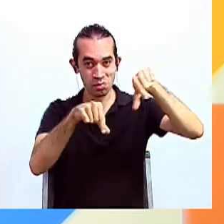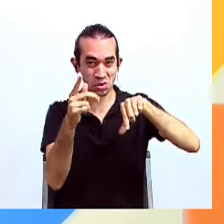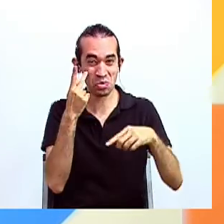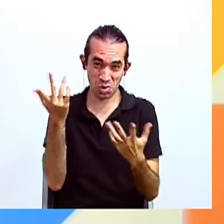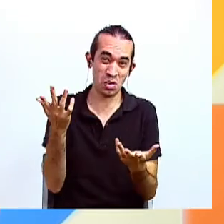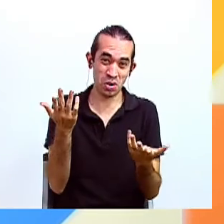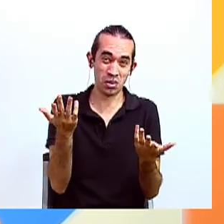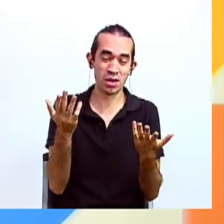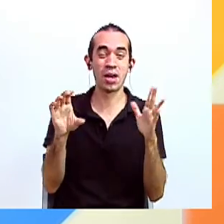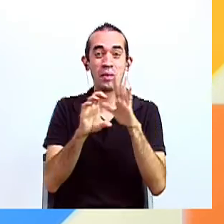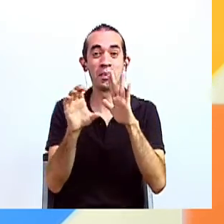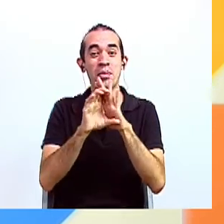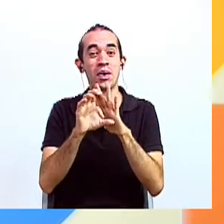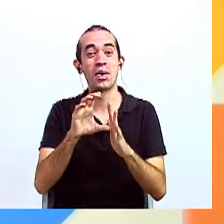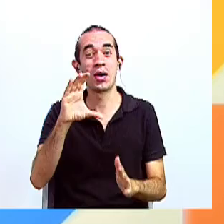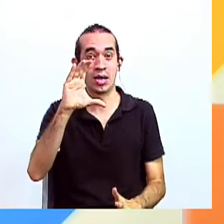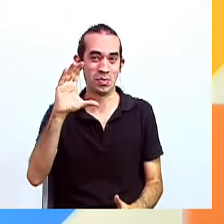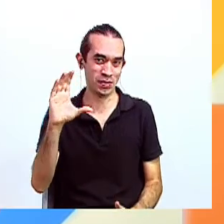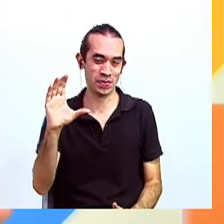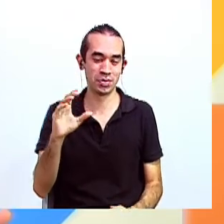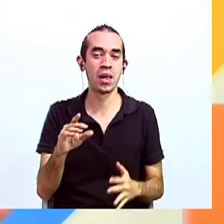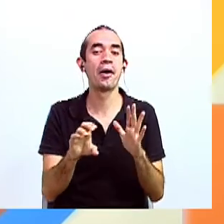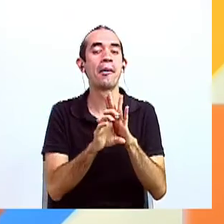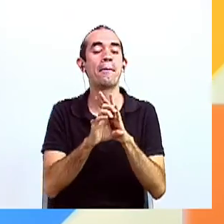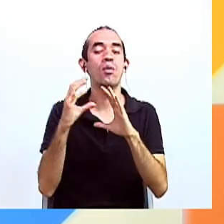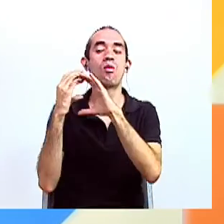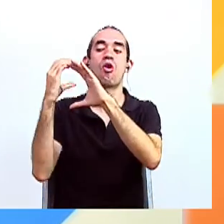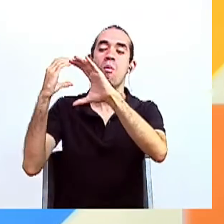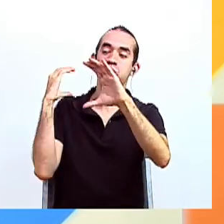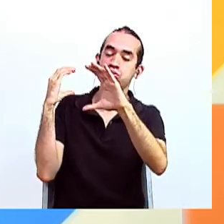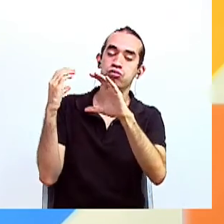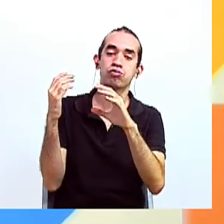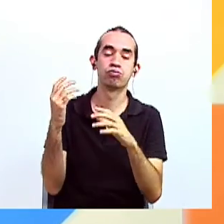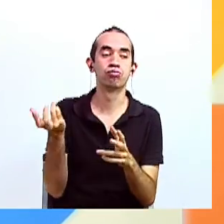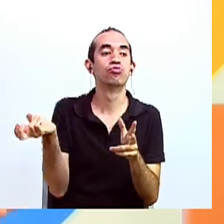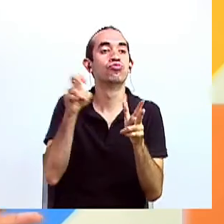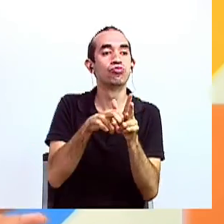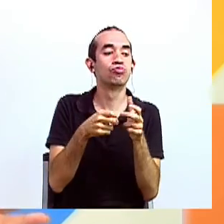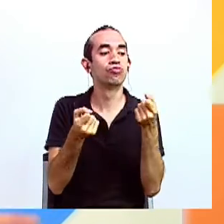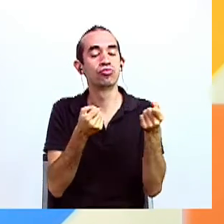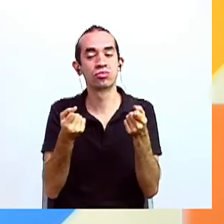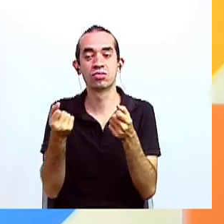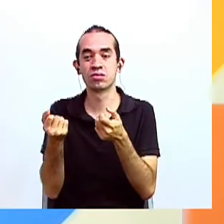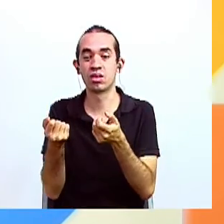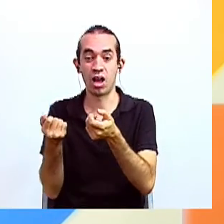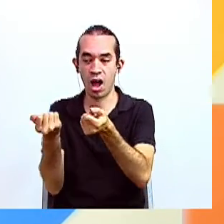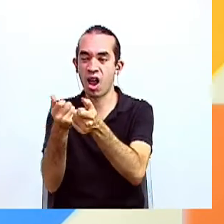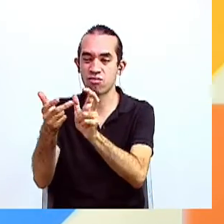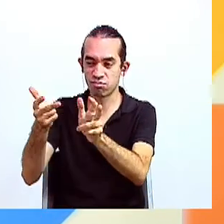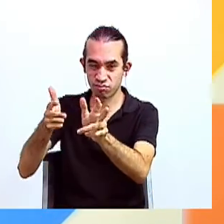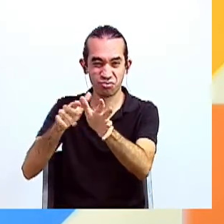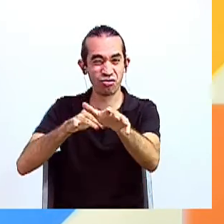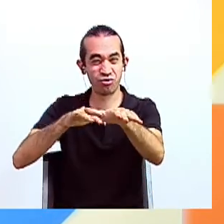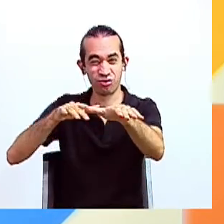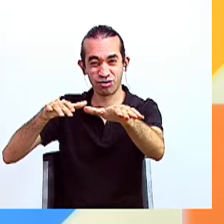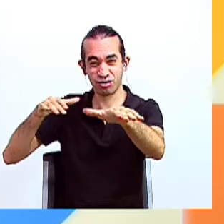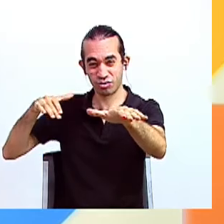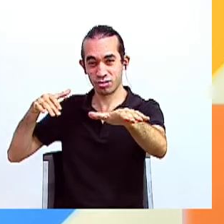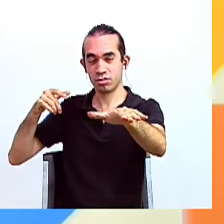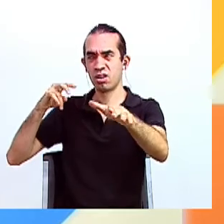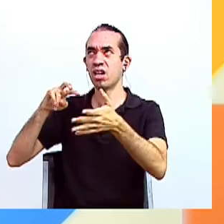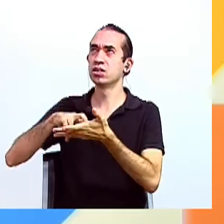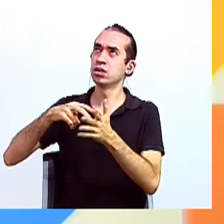carbono, porque probablemente si vamos en un autobús o en un carro y vemos una presa, no nos imaginamos todo lo que eso